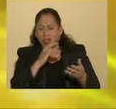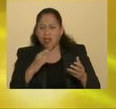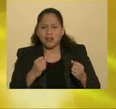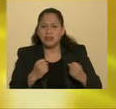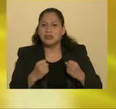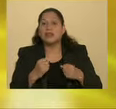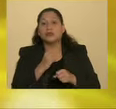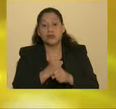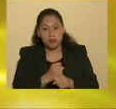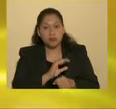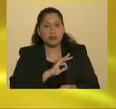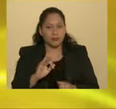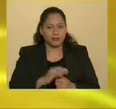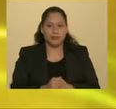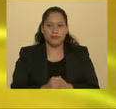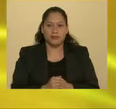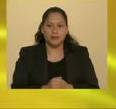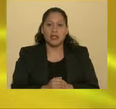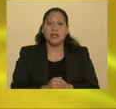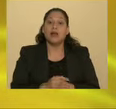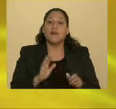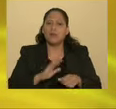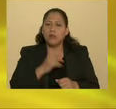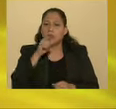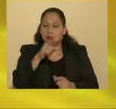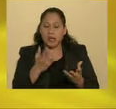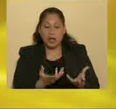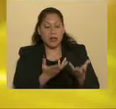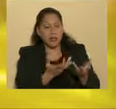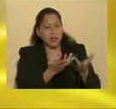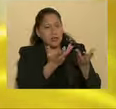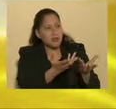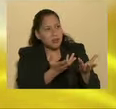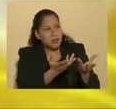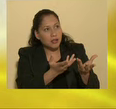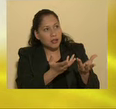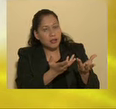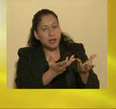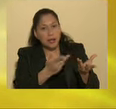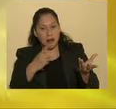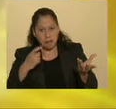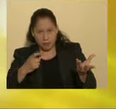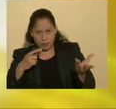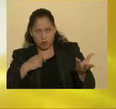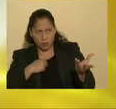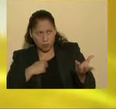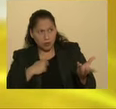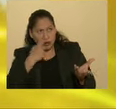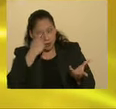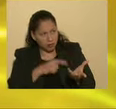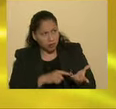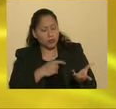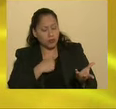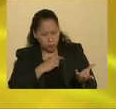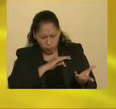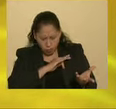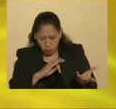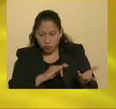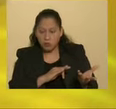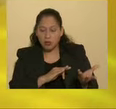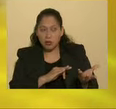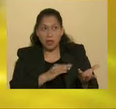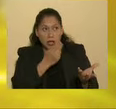Ajá. ¿Por qué? Porque tú debes desear aquello que primero fundamenta, si tienes la convicción de que es